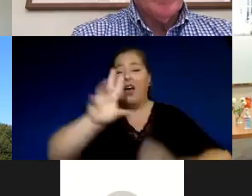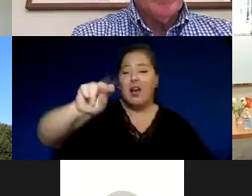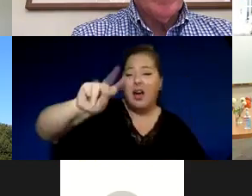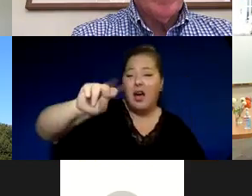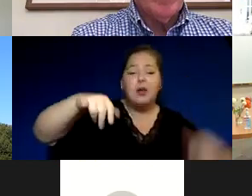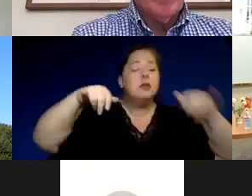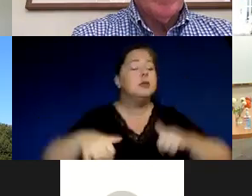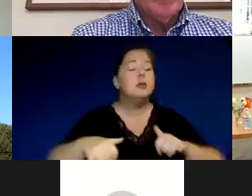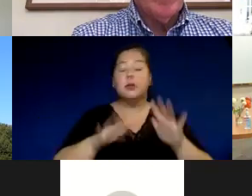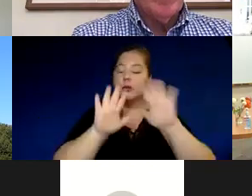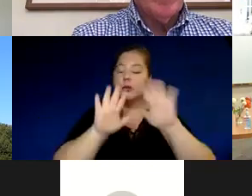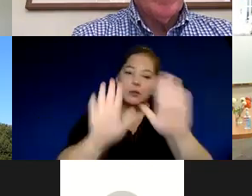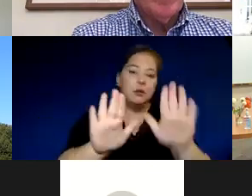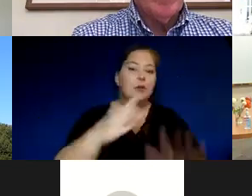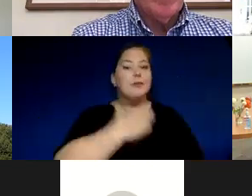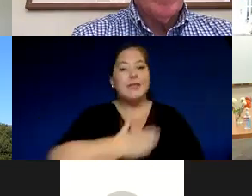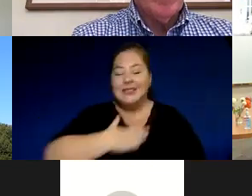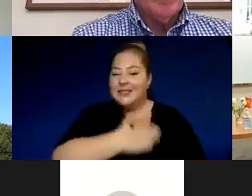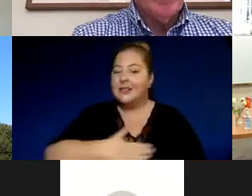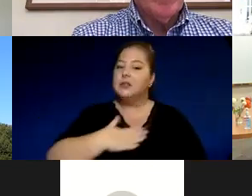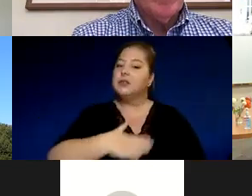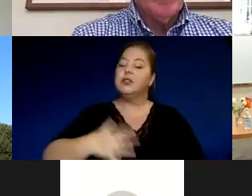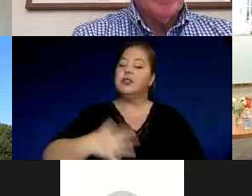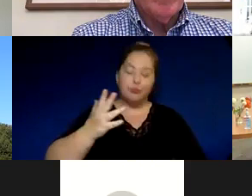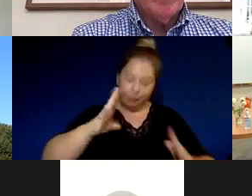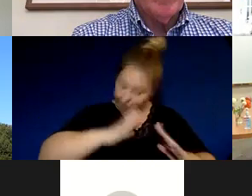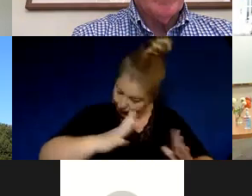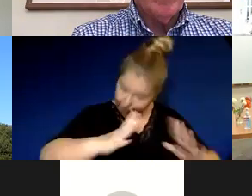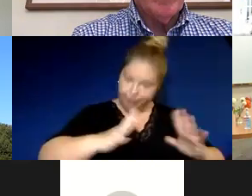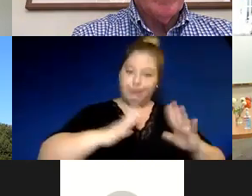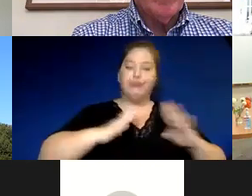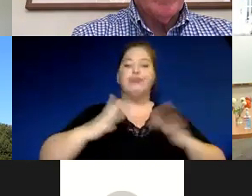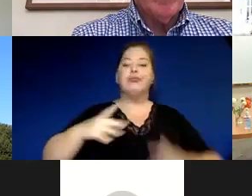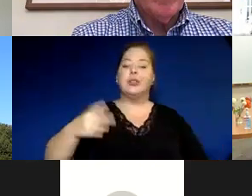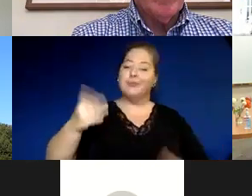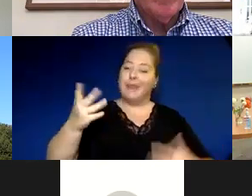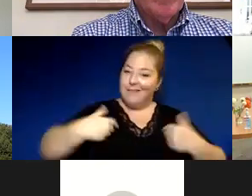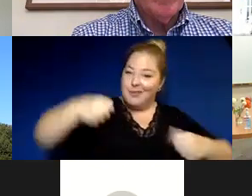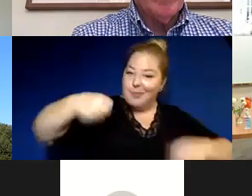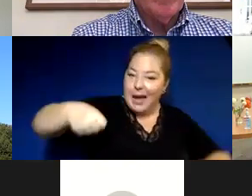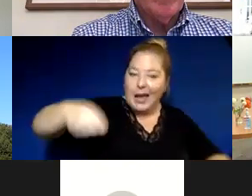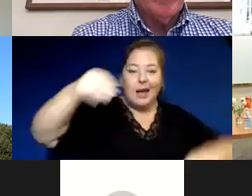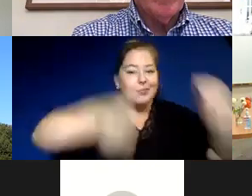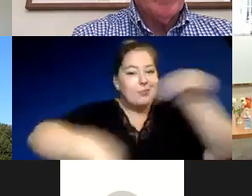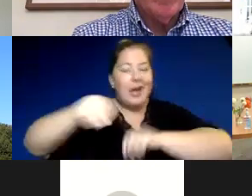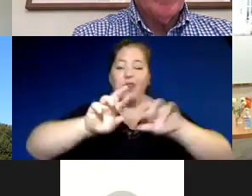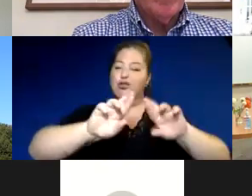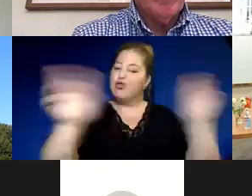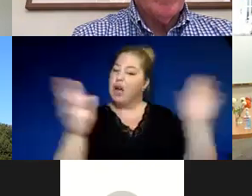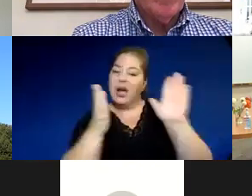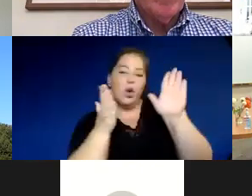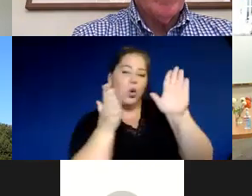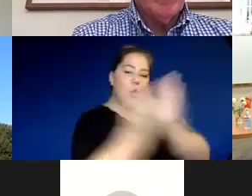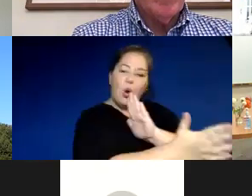dedicarse a otras cosas. Escuchen, por favor, entonces, sus órdenes y como indicaron los congresistas y